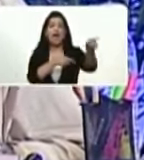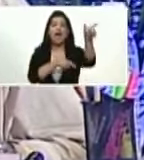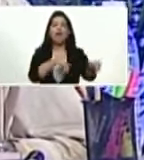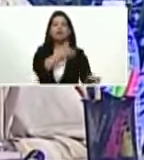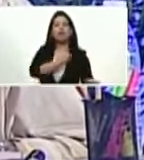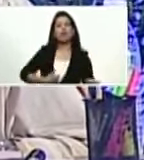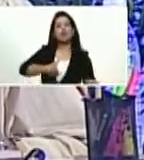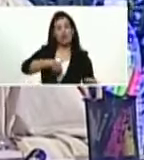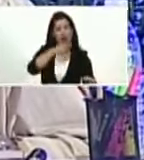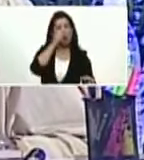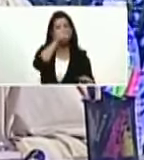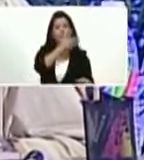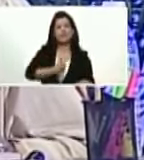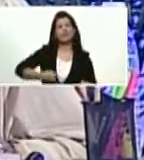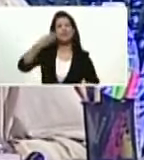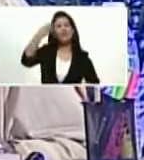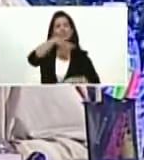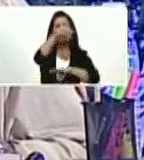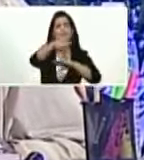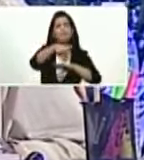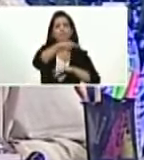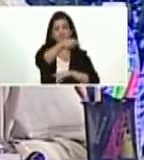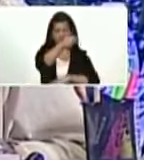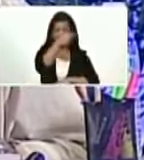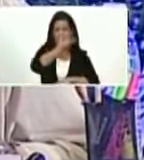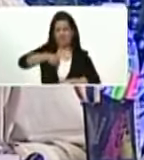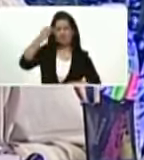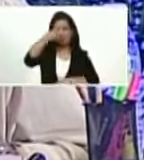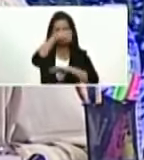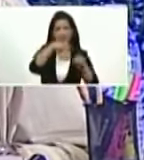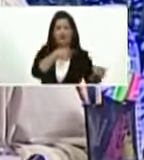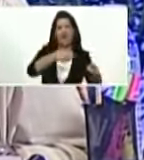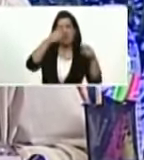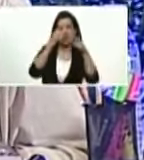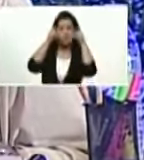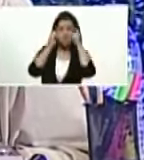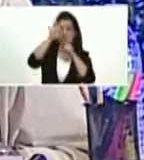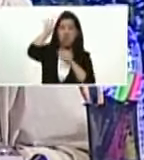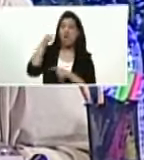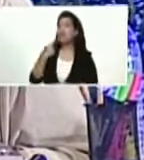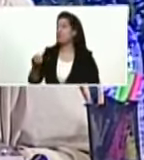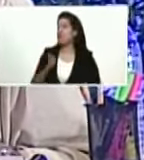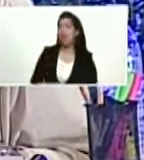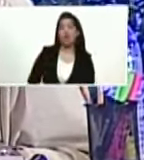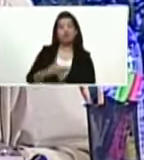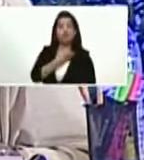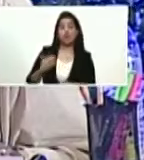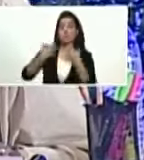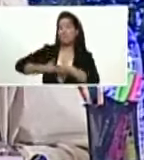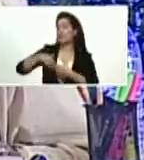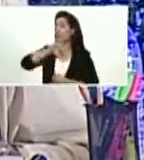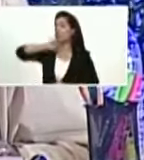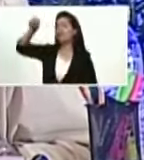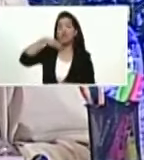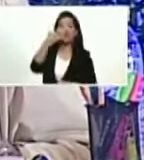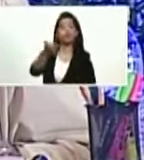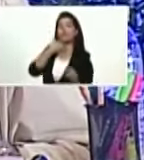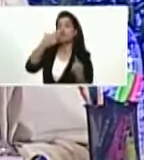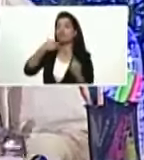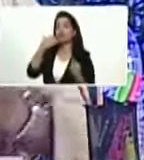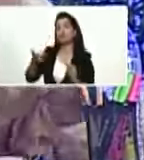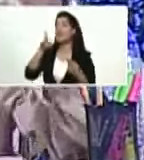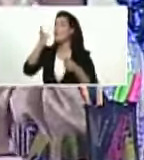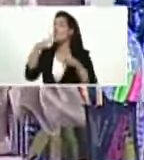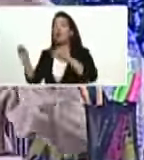en manos de la clase obrera no pueden producir y hay que entregárselo a la oligarquía pelucona del país. Es la